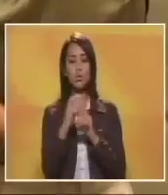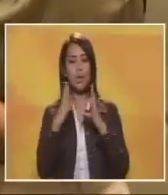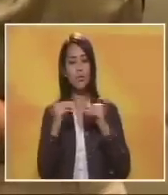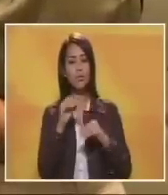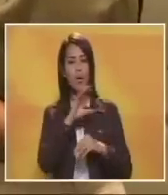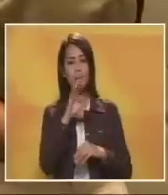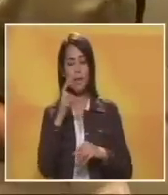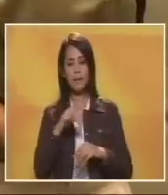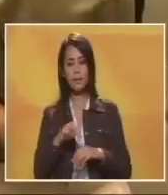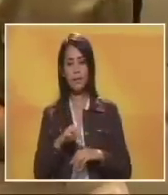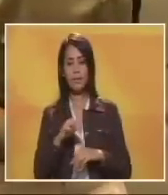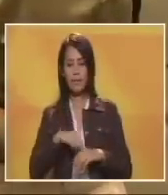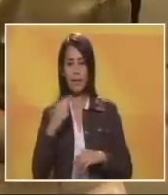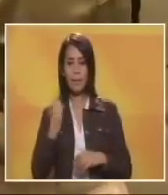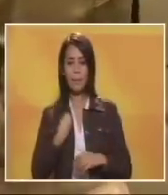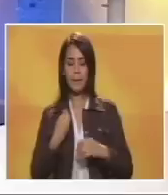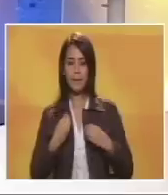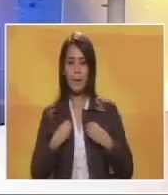nacionalidades que hacen vida en el país.